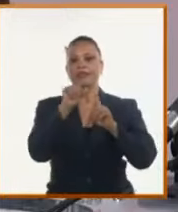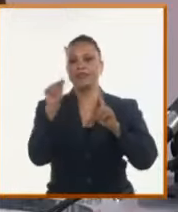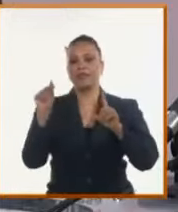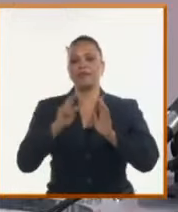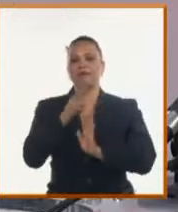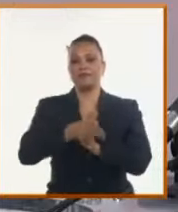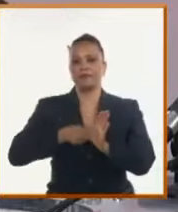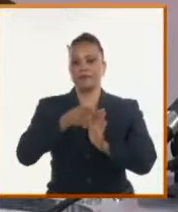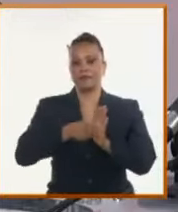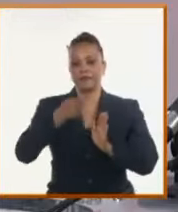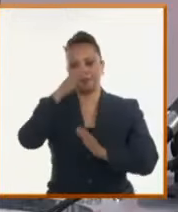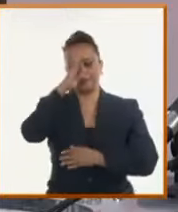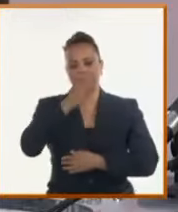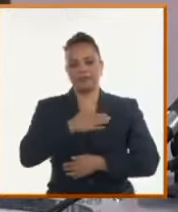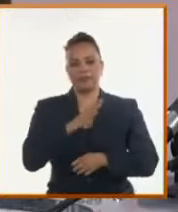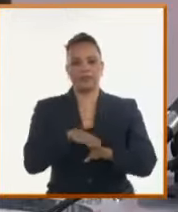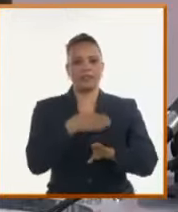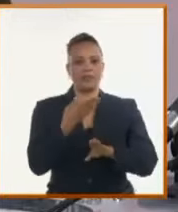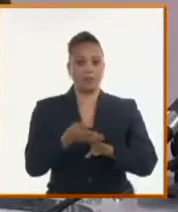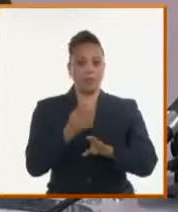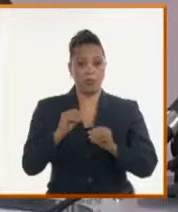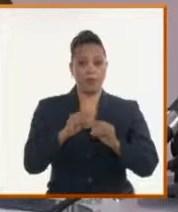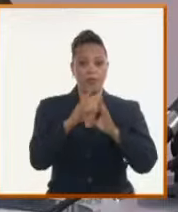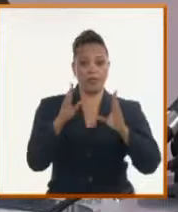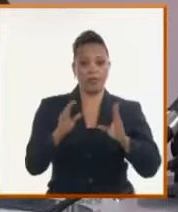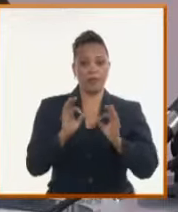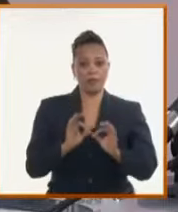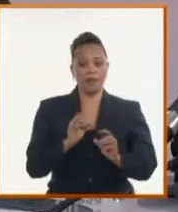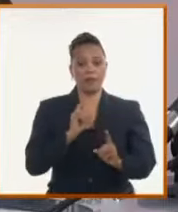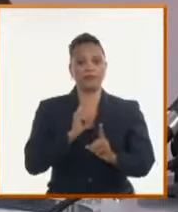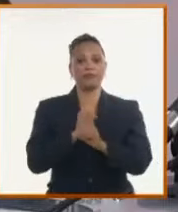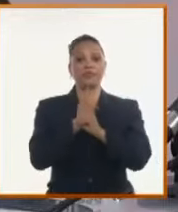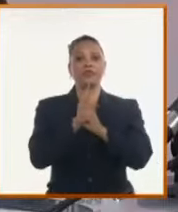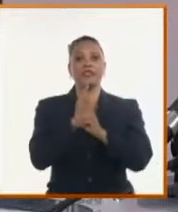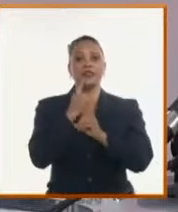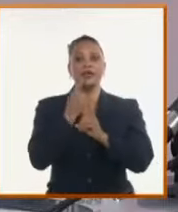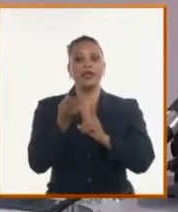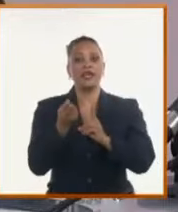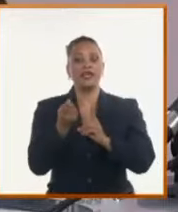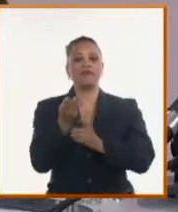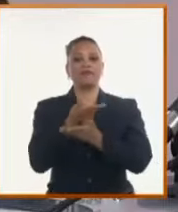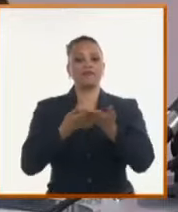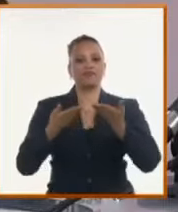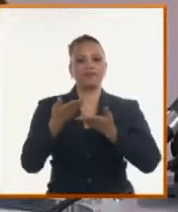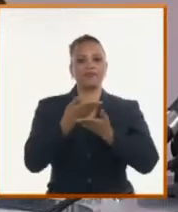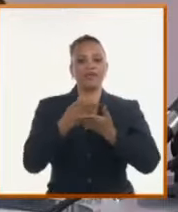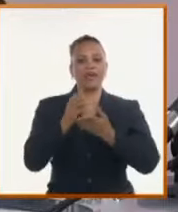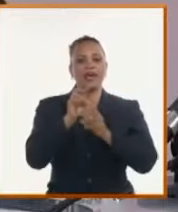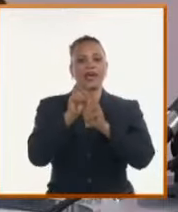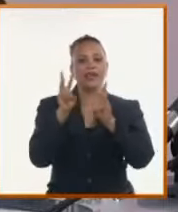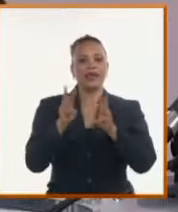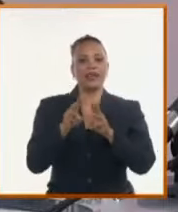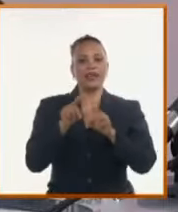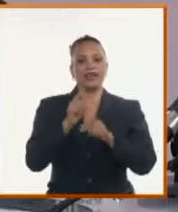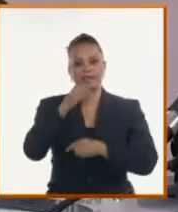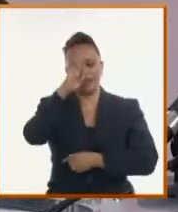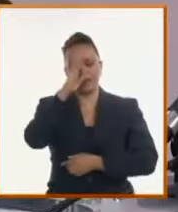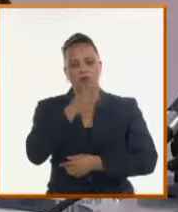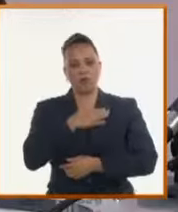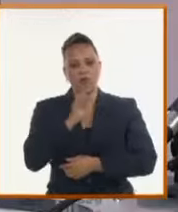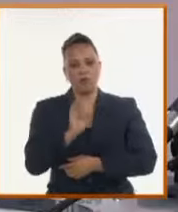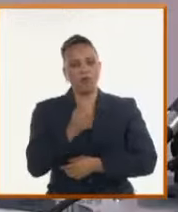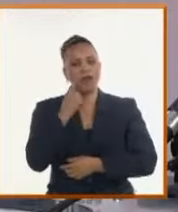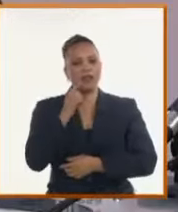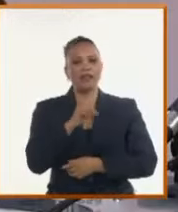cubano después de que esta mañana tuvimos un interesante foro digital en Cuba debate por ahí